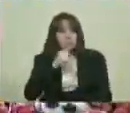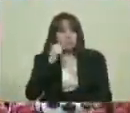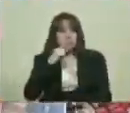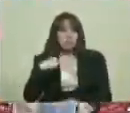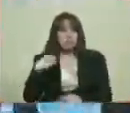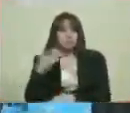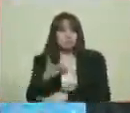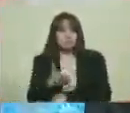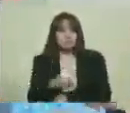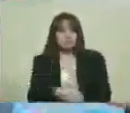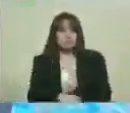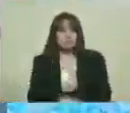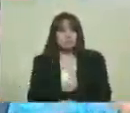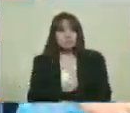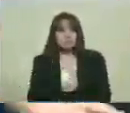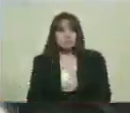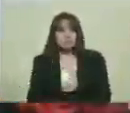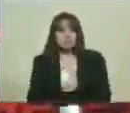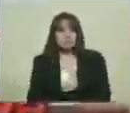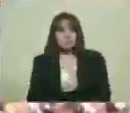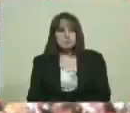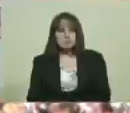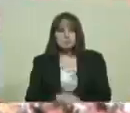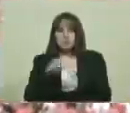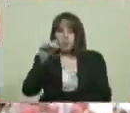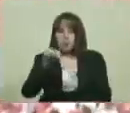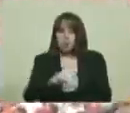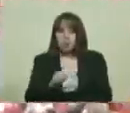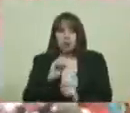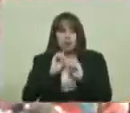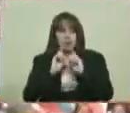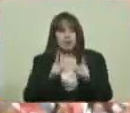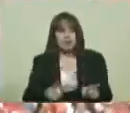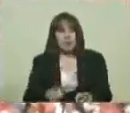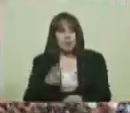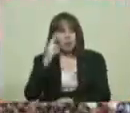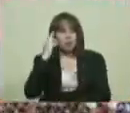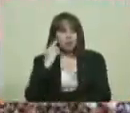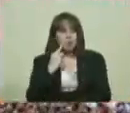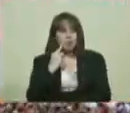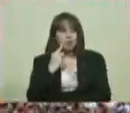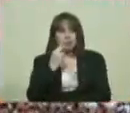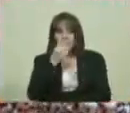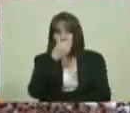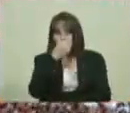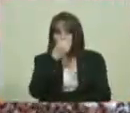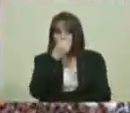Cabima, de punta a punta. Y hoy en la avenida Bolívar,